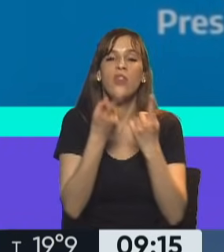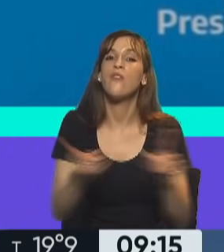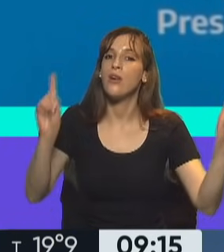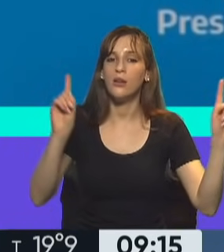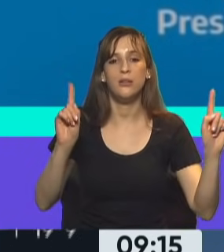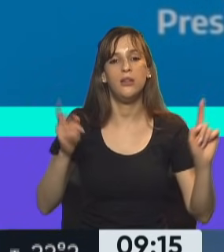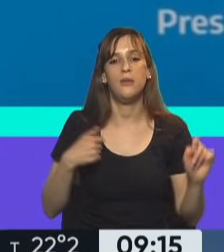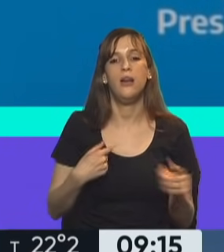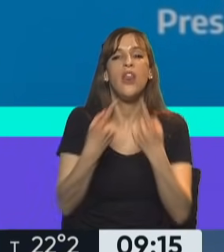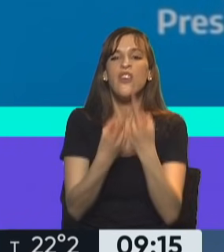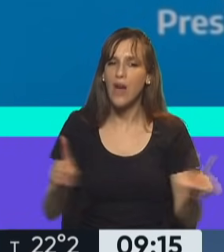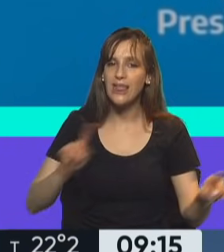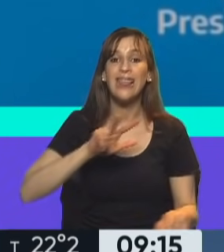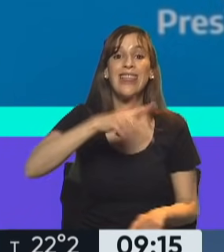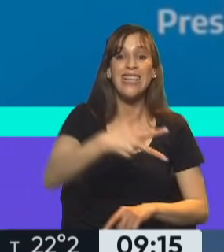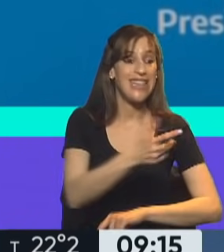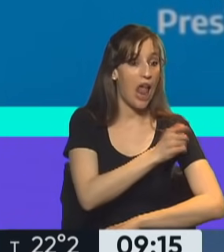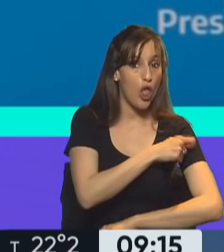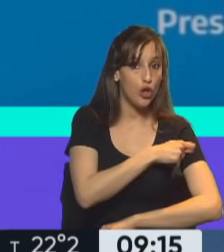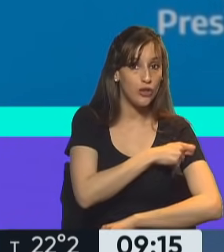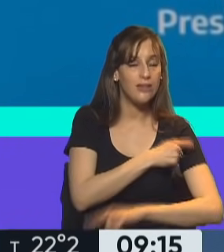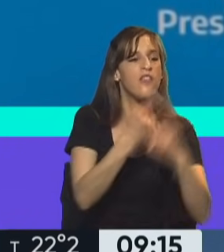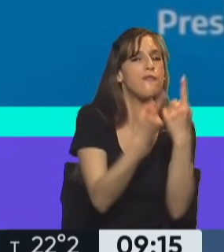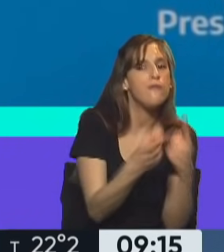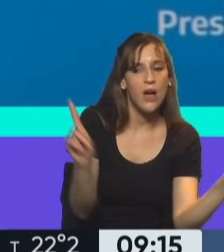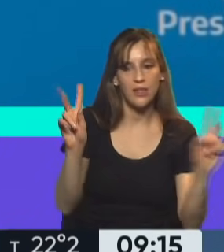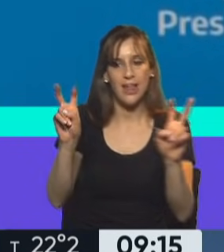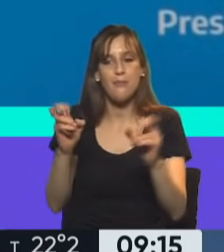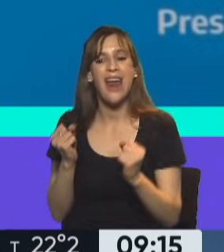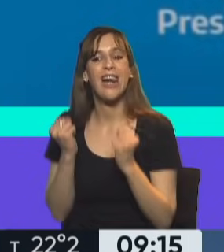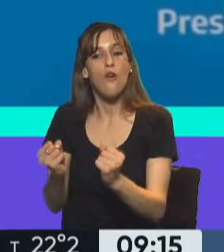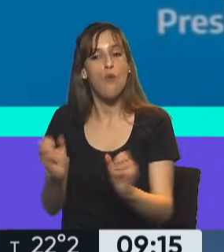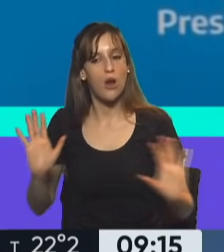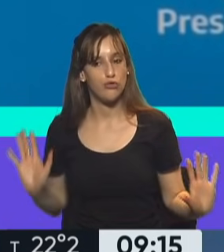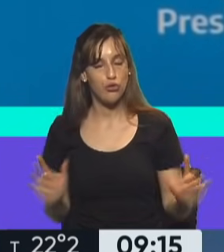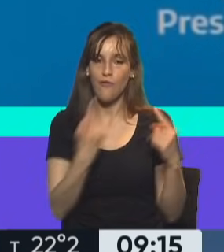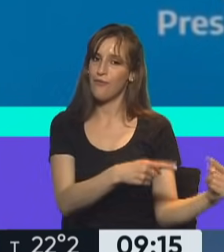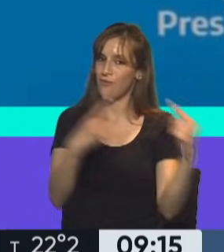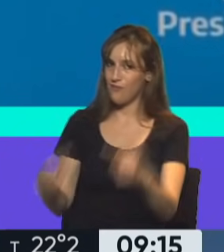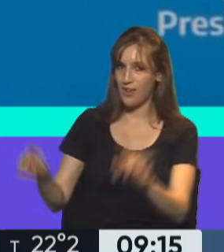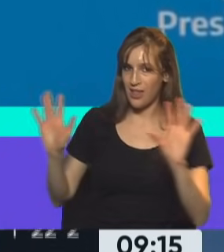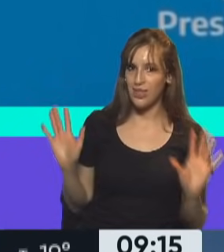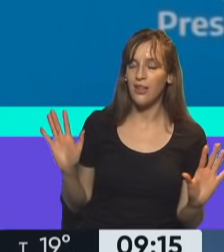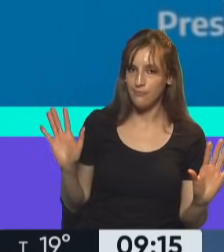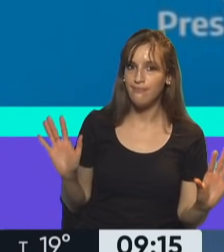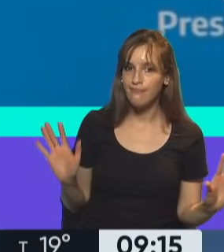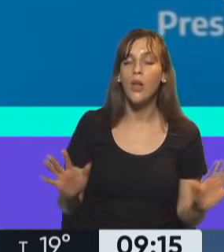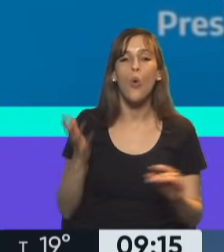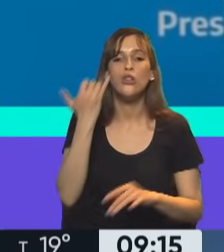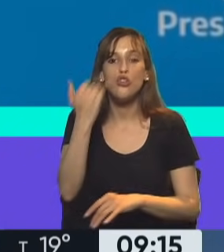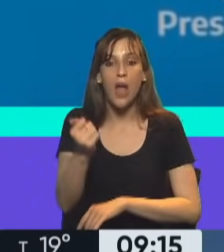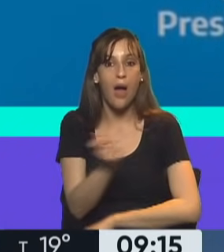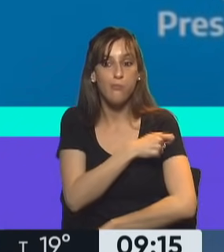tercera dosis complementa el esquema primario para ampliar la protección, y el refuerzo, después de haber recibido el esquema primario